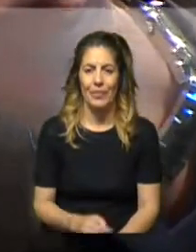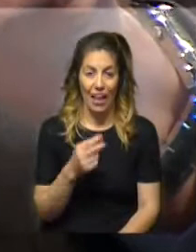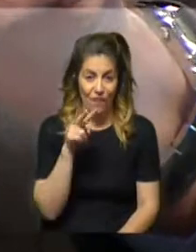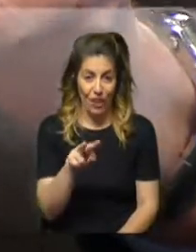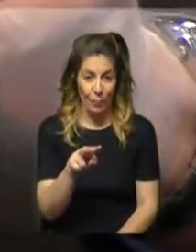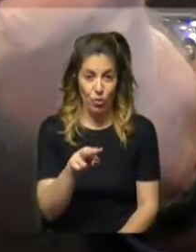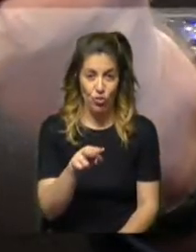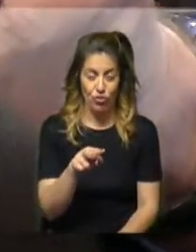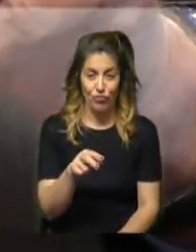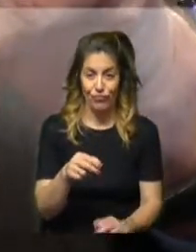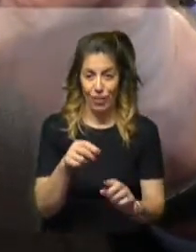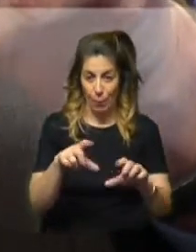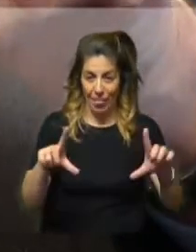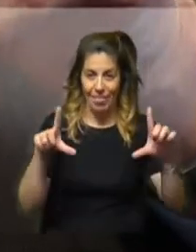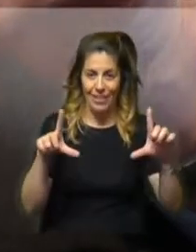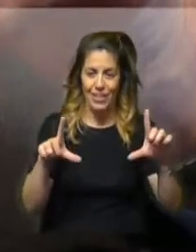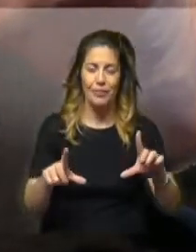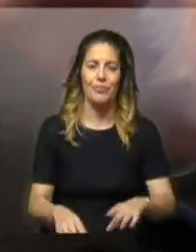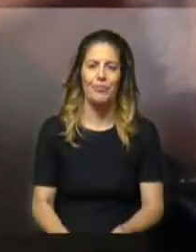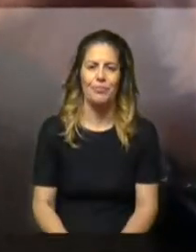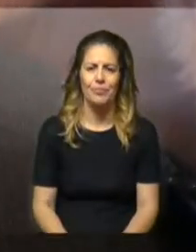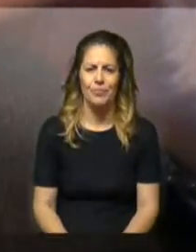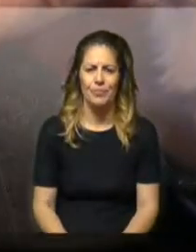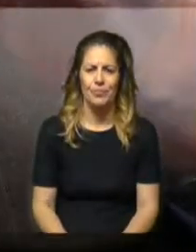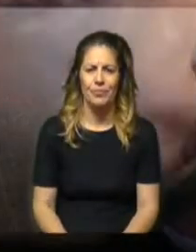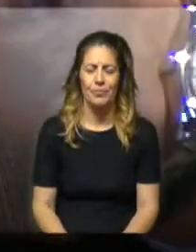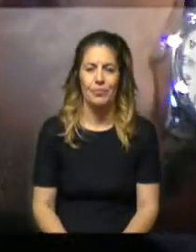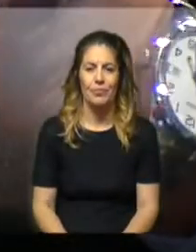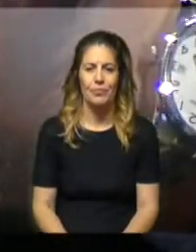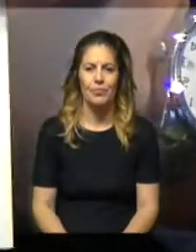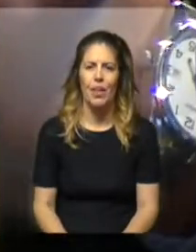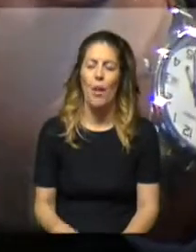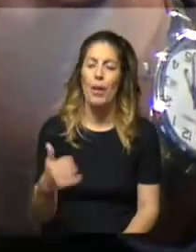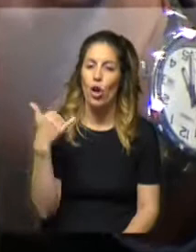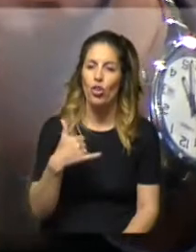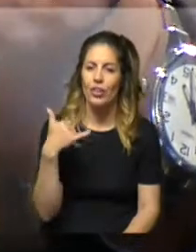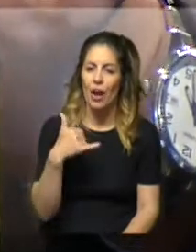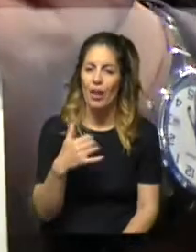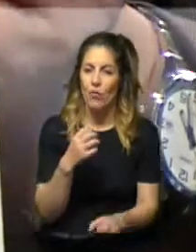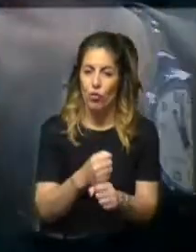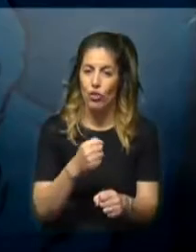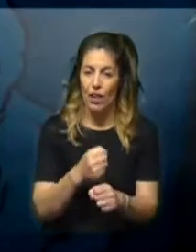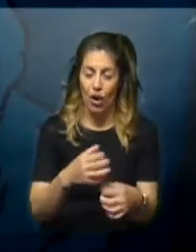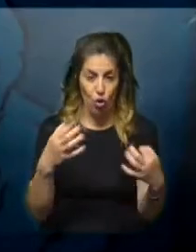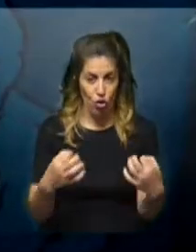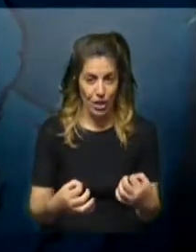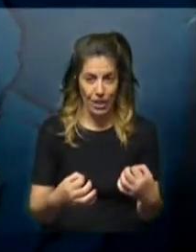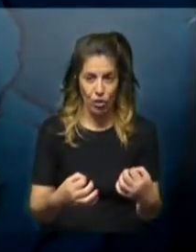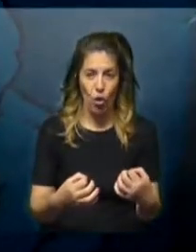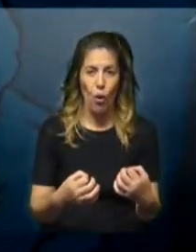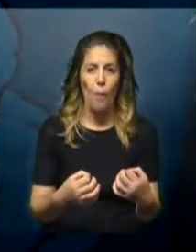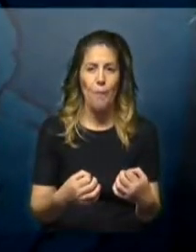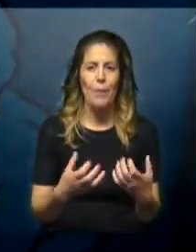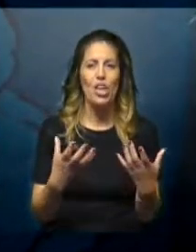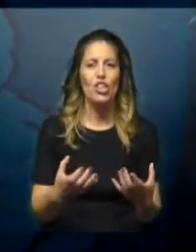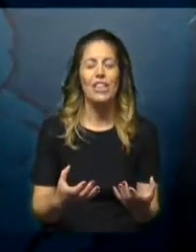viendo en pantalla este que me decía que fue un trabajo muy concreto pero me